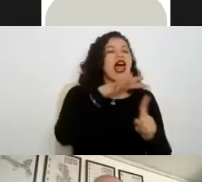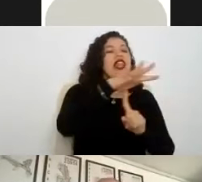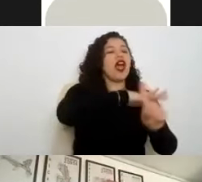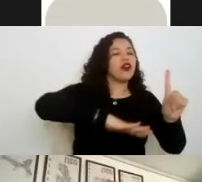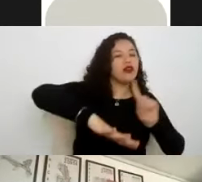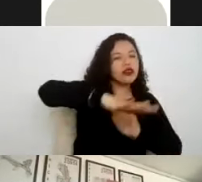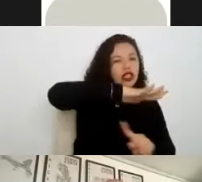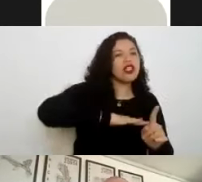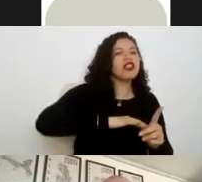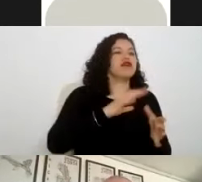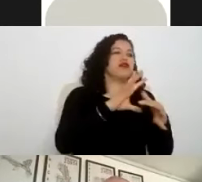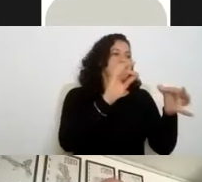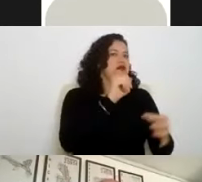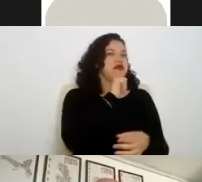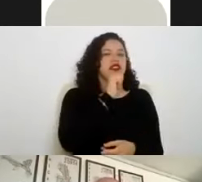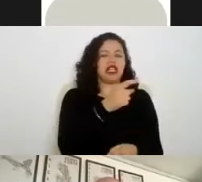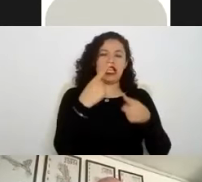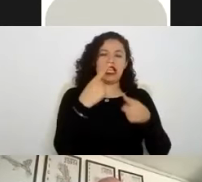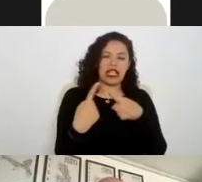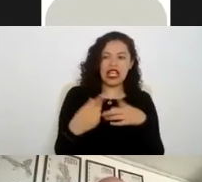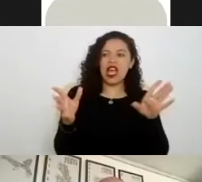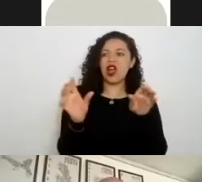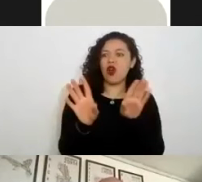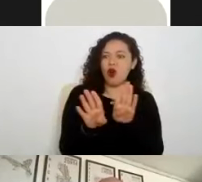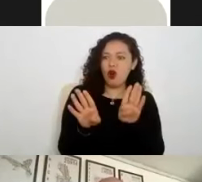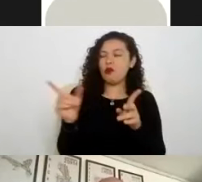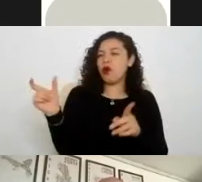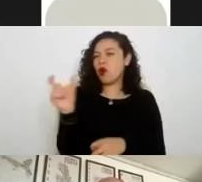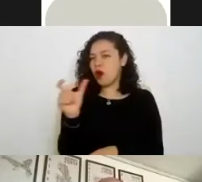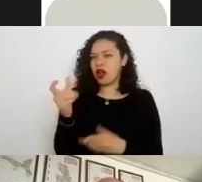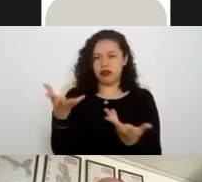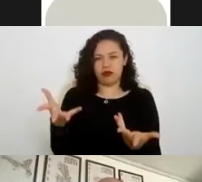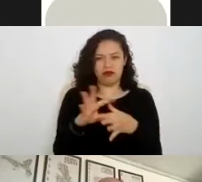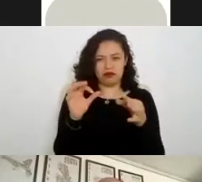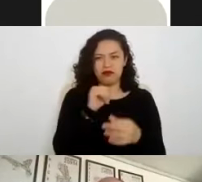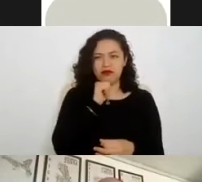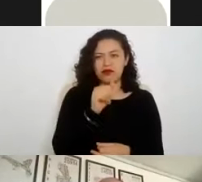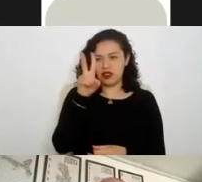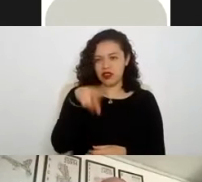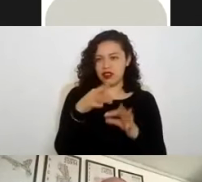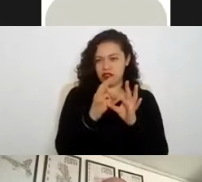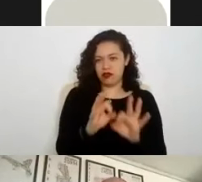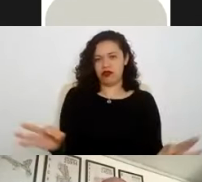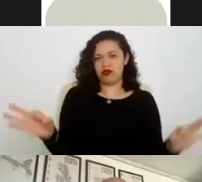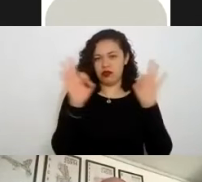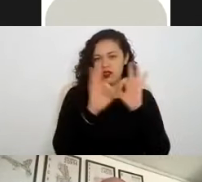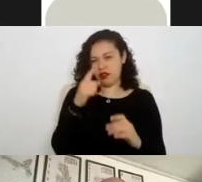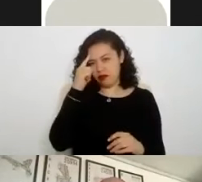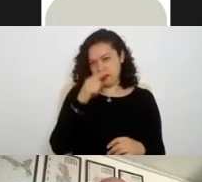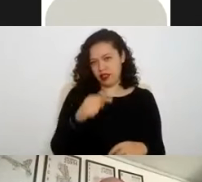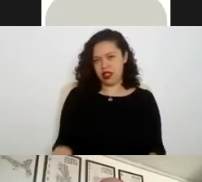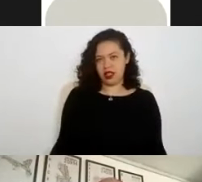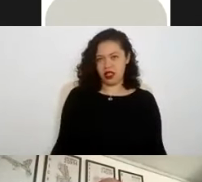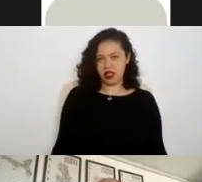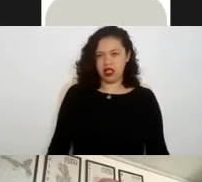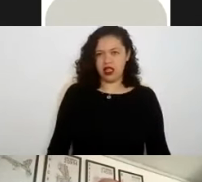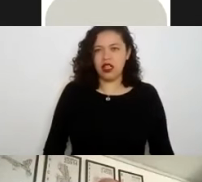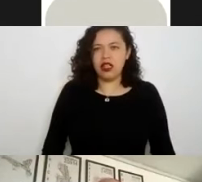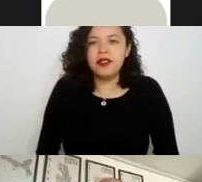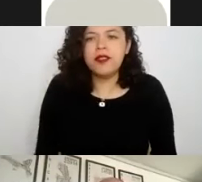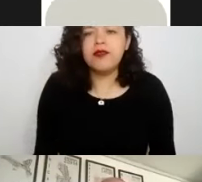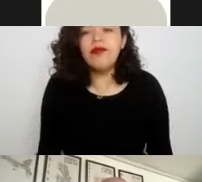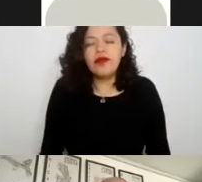lo estamos haciendo, con quién lo estamos haciendo. Y yo creo que eso es algo fundamental, entender en dónde entra nuestro